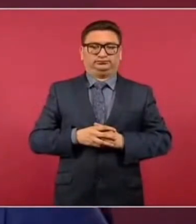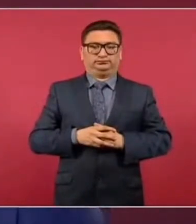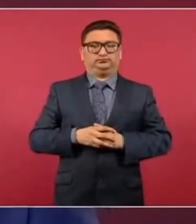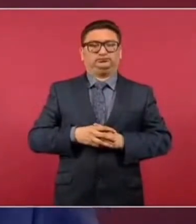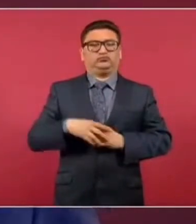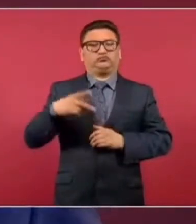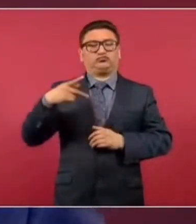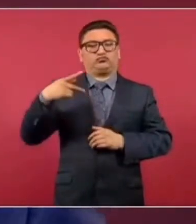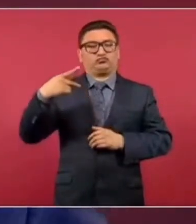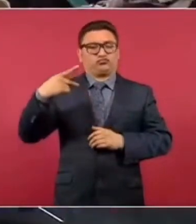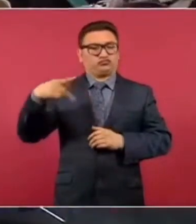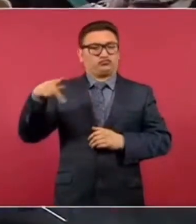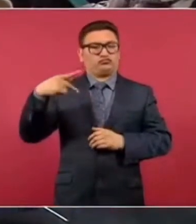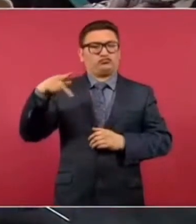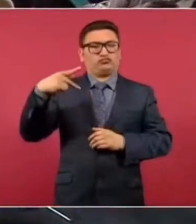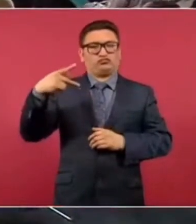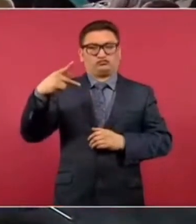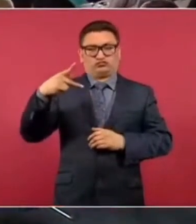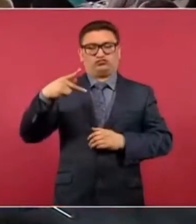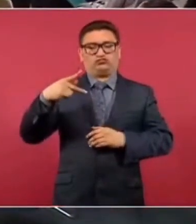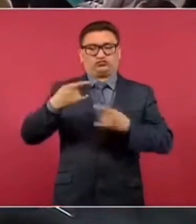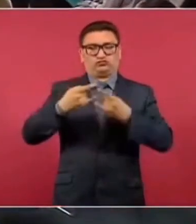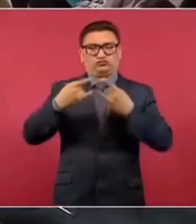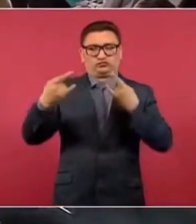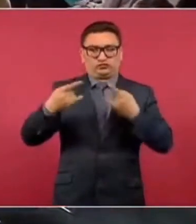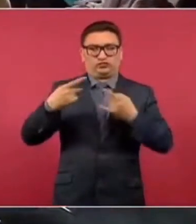tiene otra trayectoria.